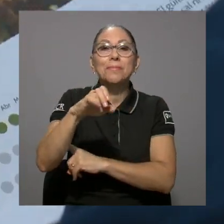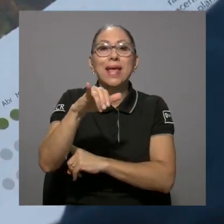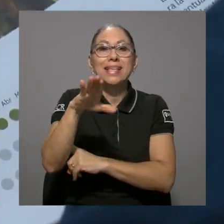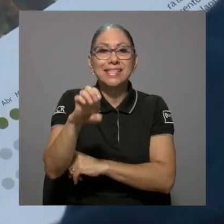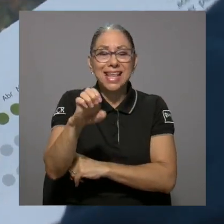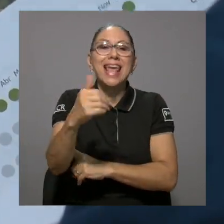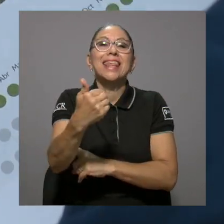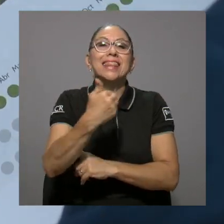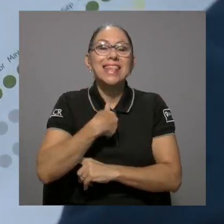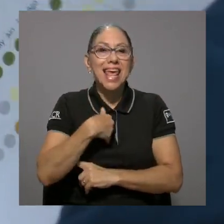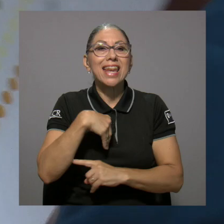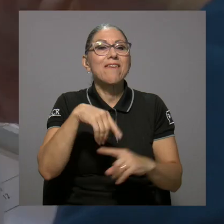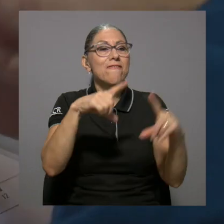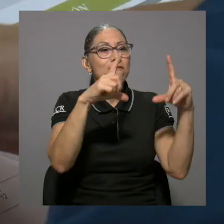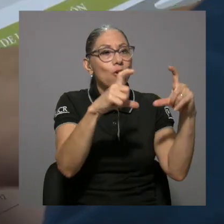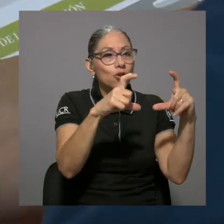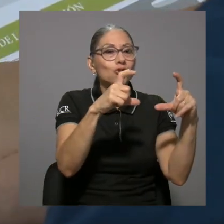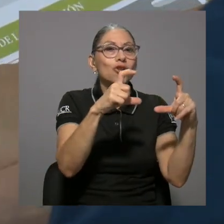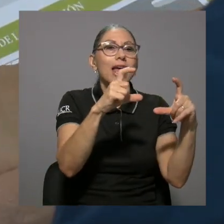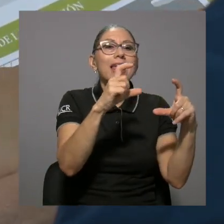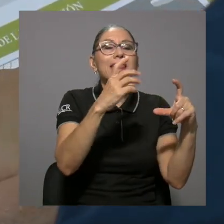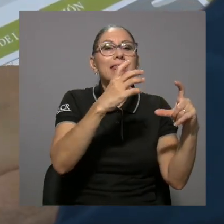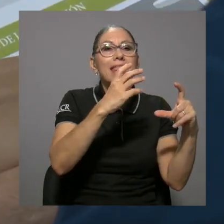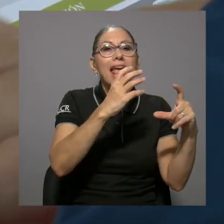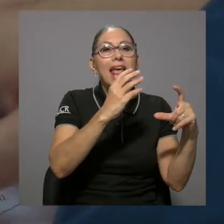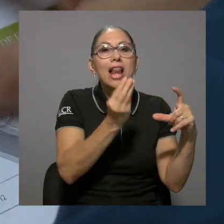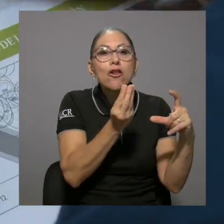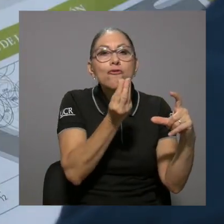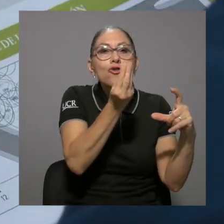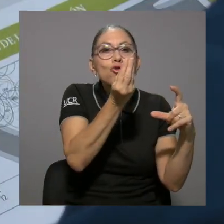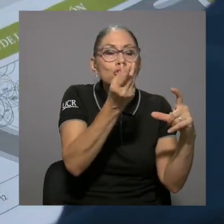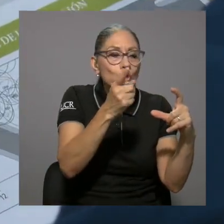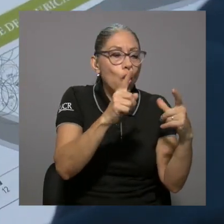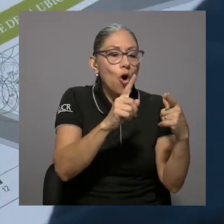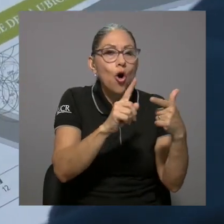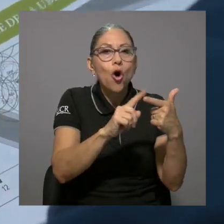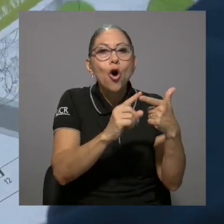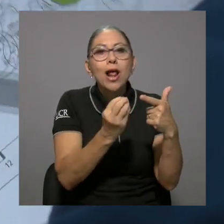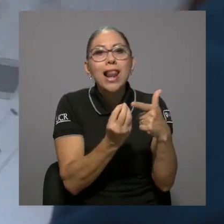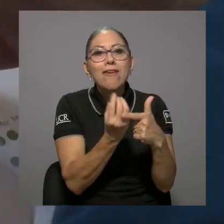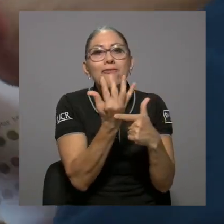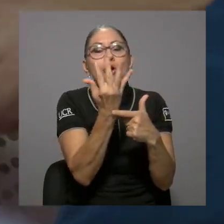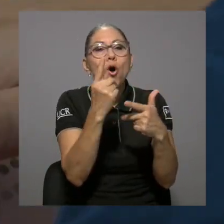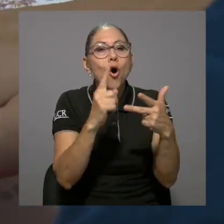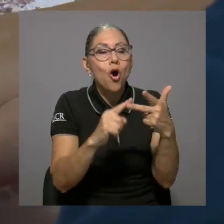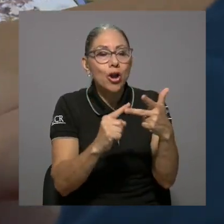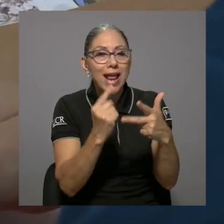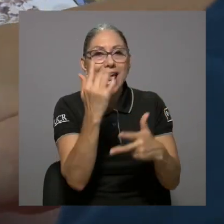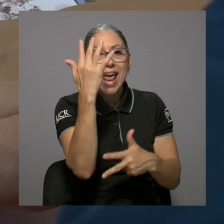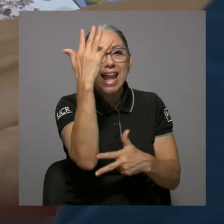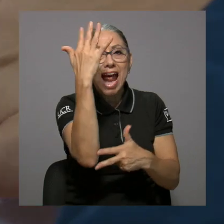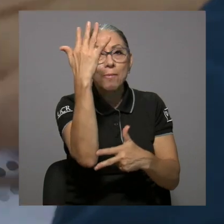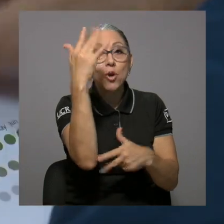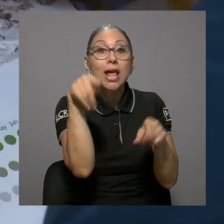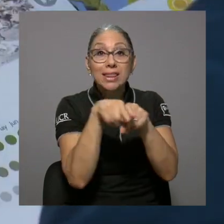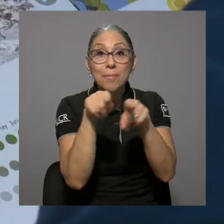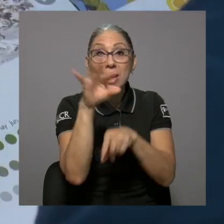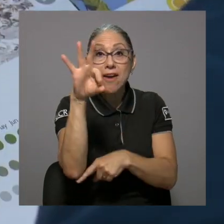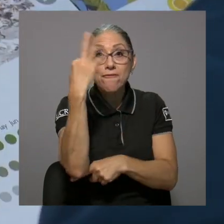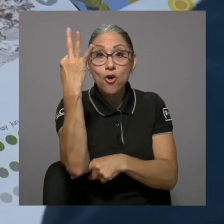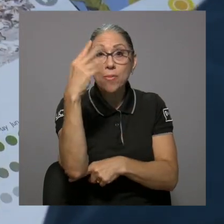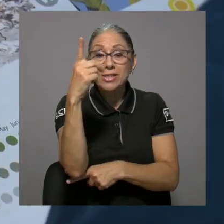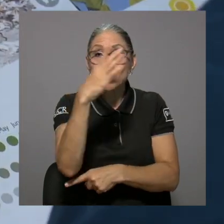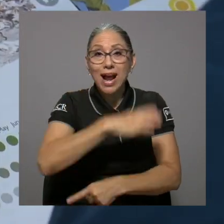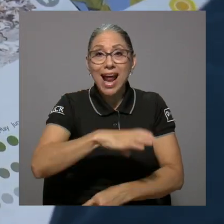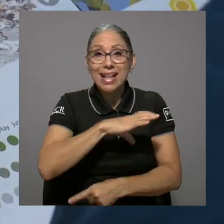tiene fotografías del fruto, de la flor, de todo el árbol en particular, porque también la forma es una